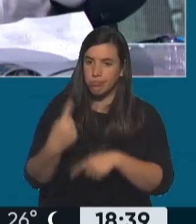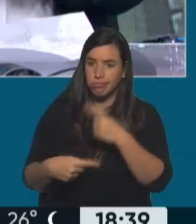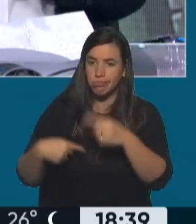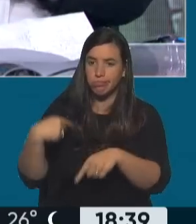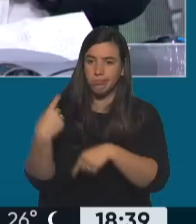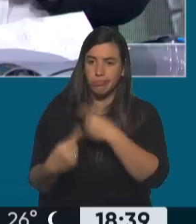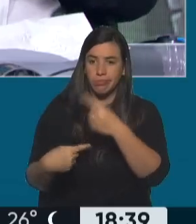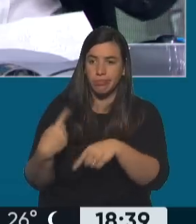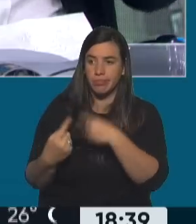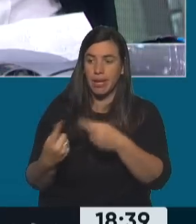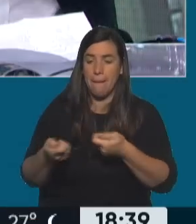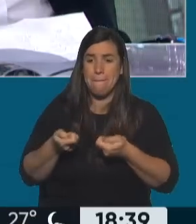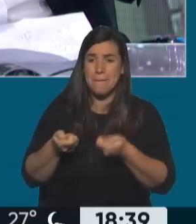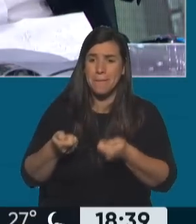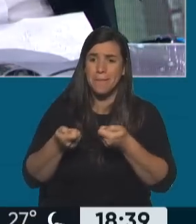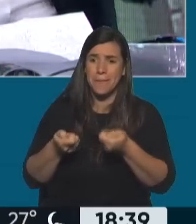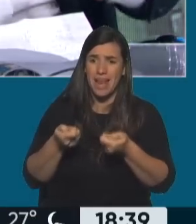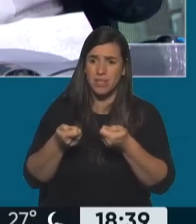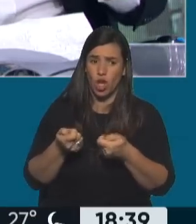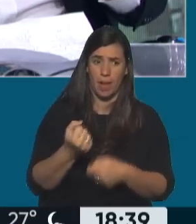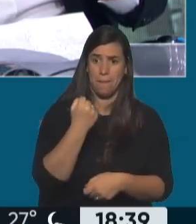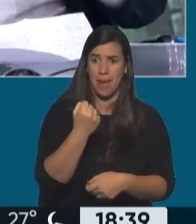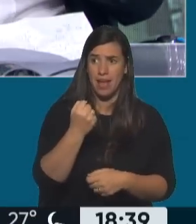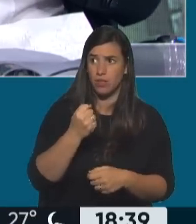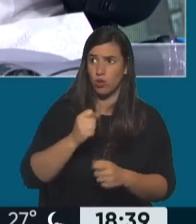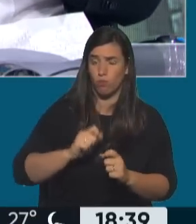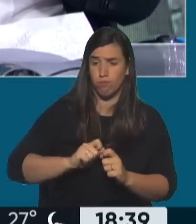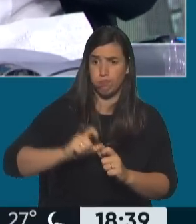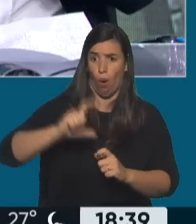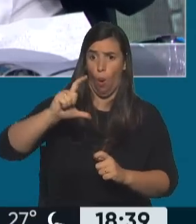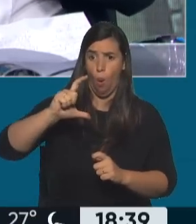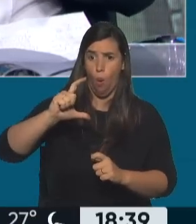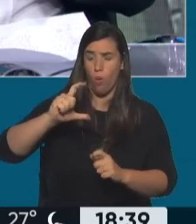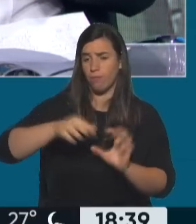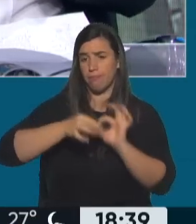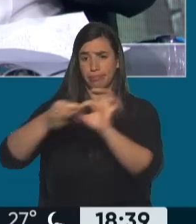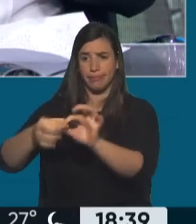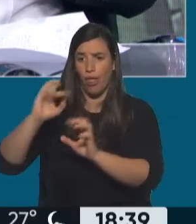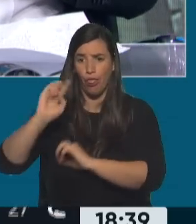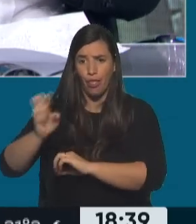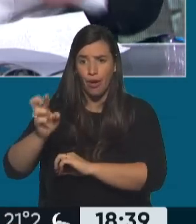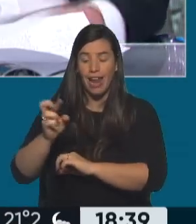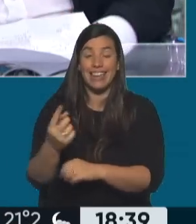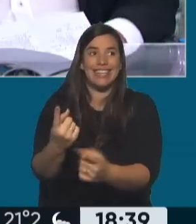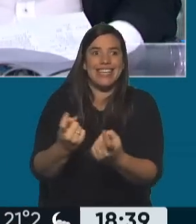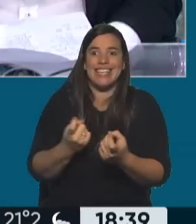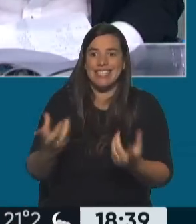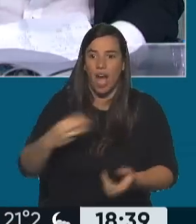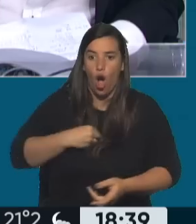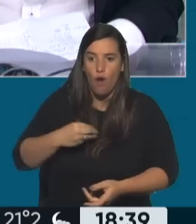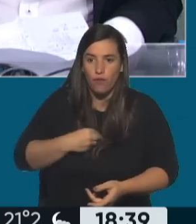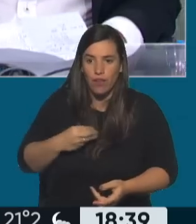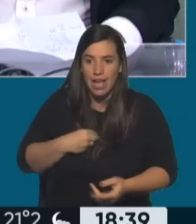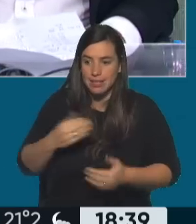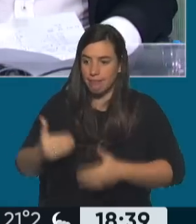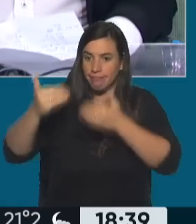y vos no tengas estas presiones del exceso de pesos que van al dólar, necesitas la confianza suficiente como para postergarlos después